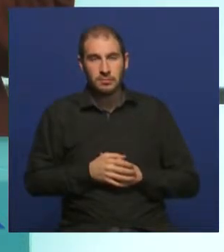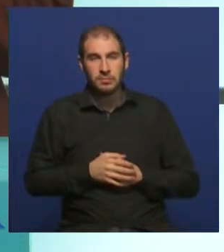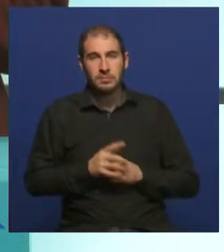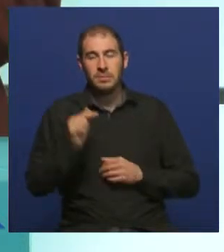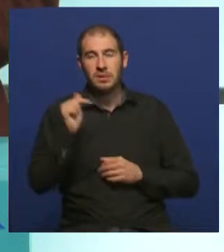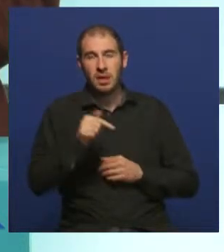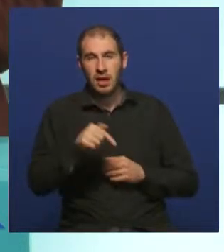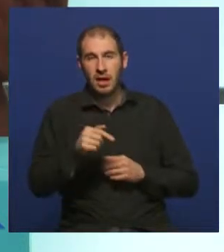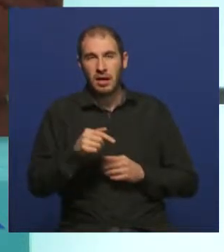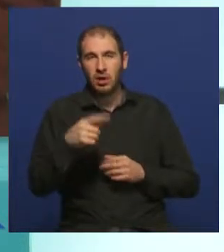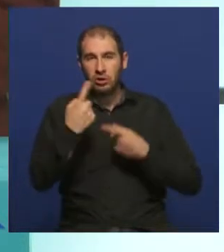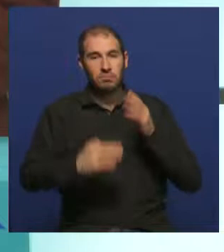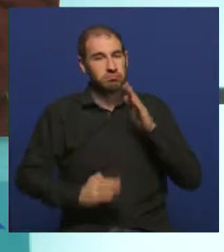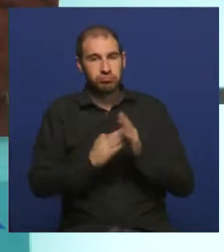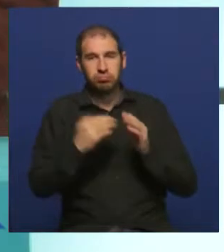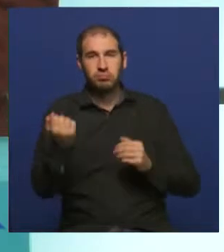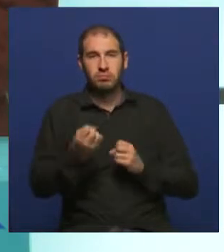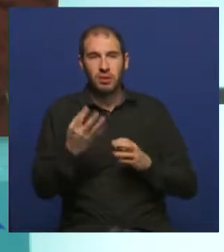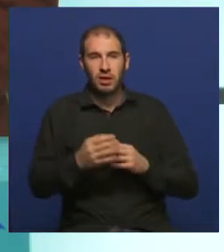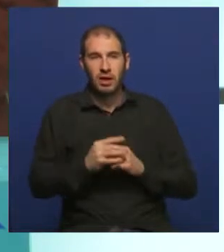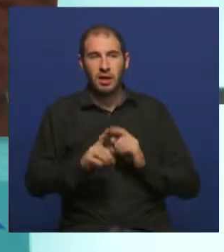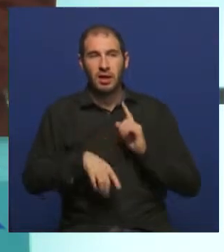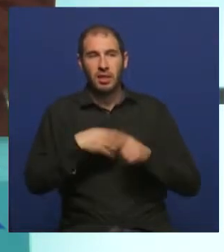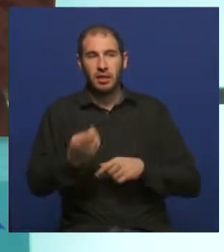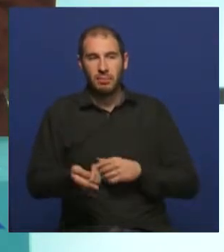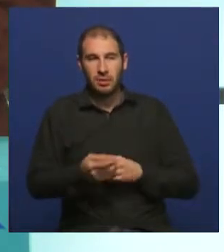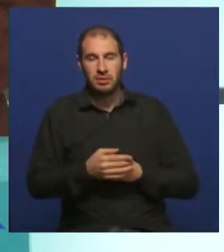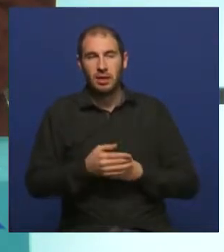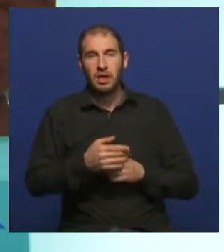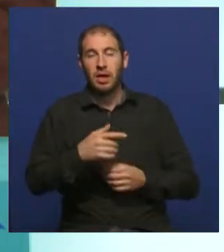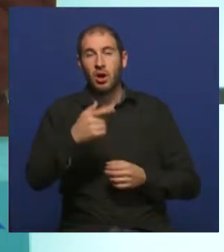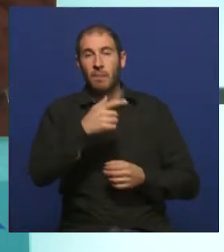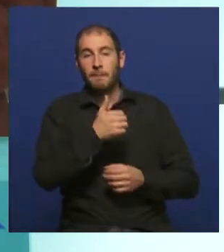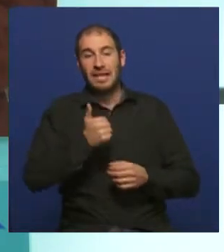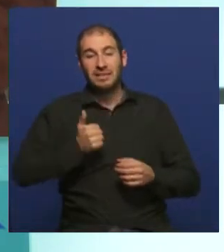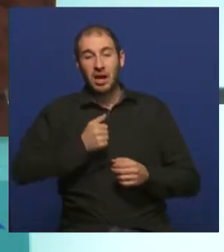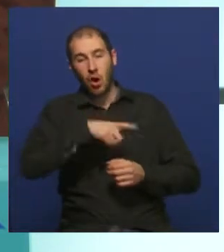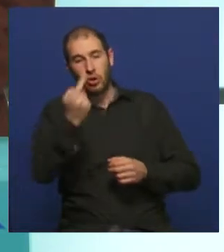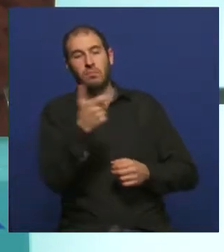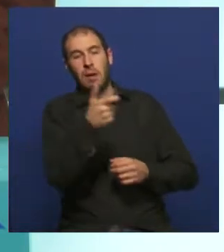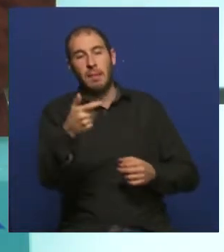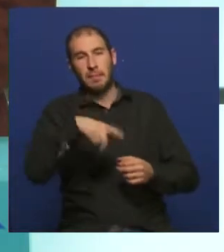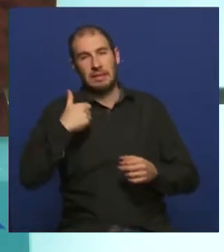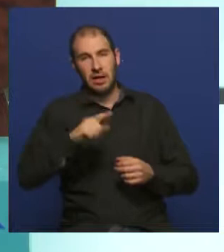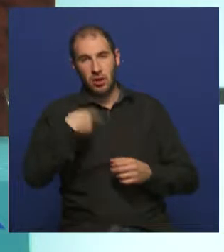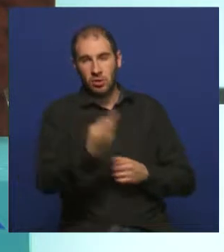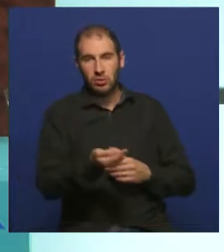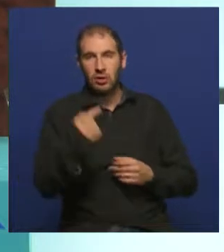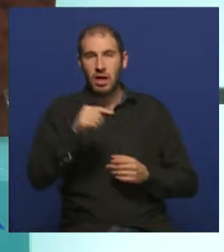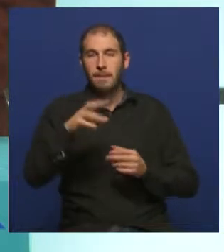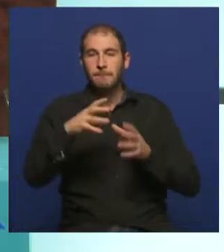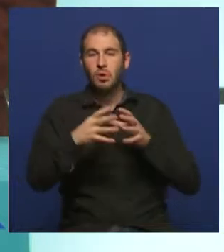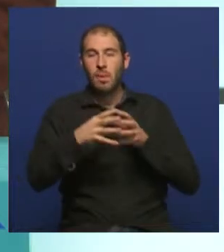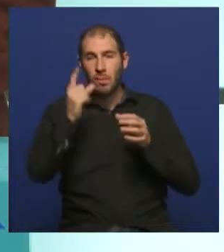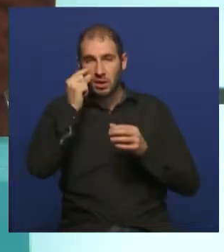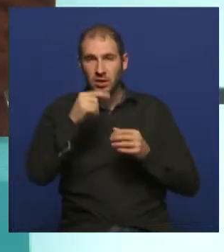ahí se produce un hito porque tiempo después los militares fusilan a militares. Y se genera un sistema